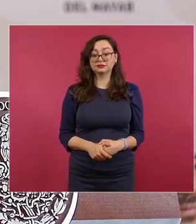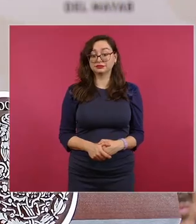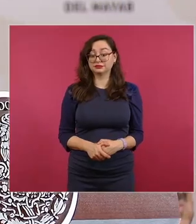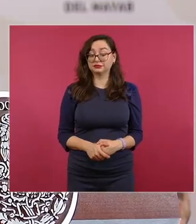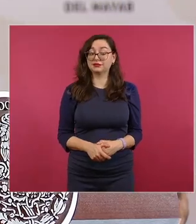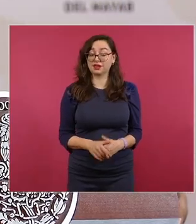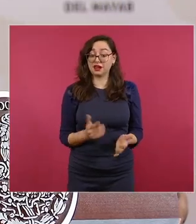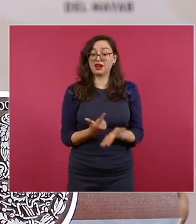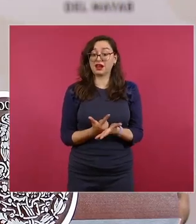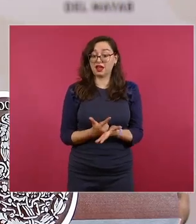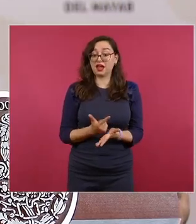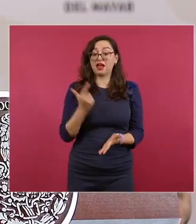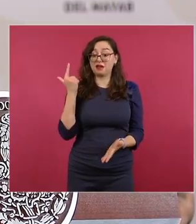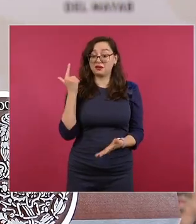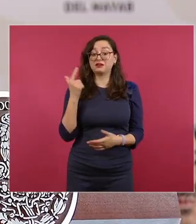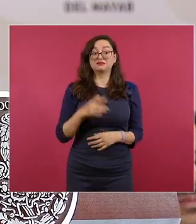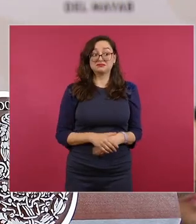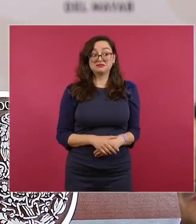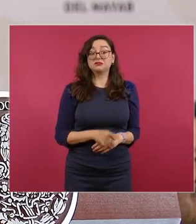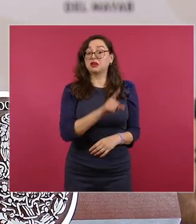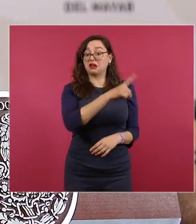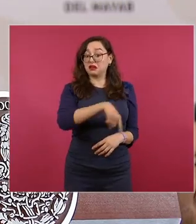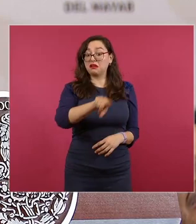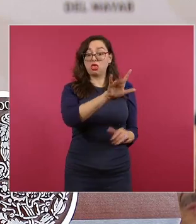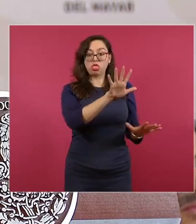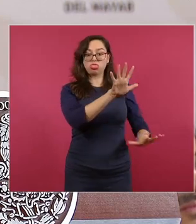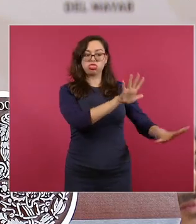Fíjense el nivel de manipulación